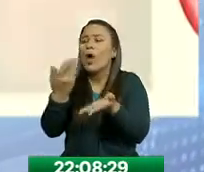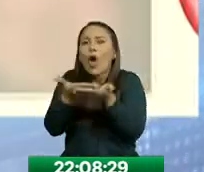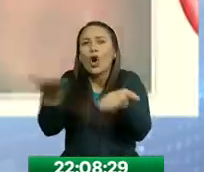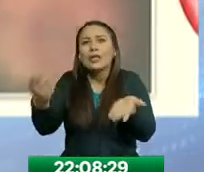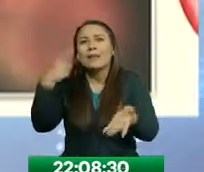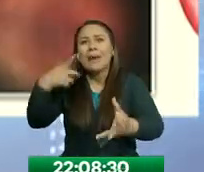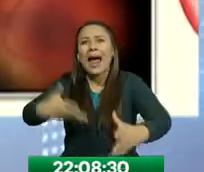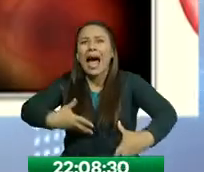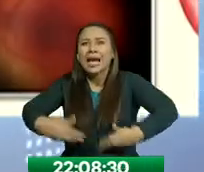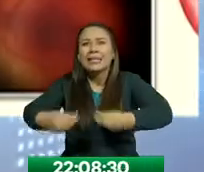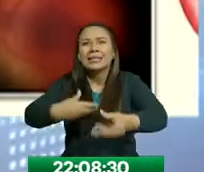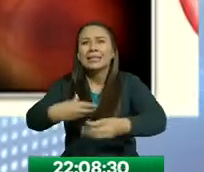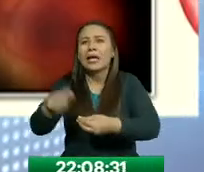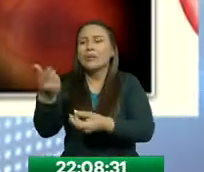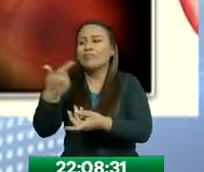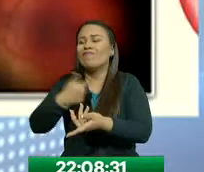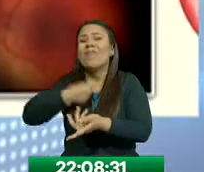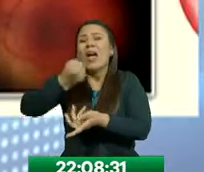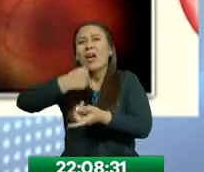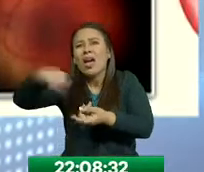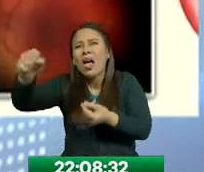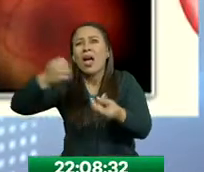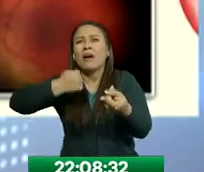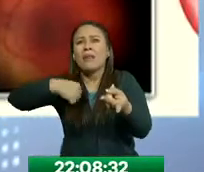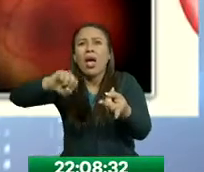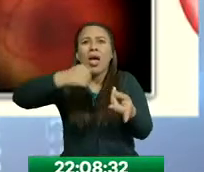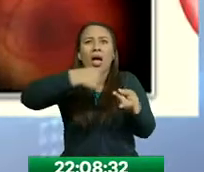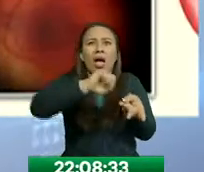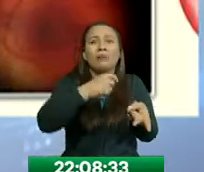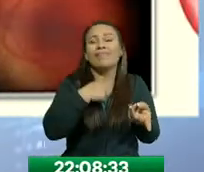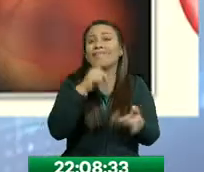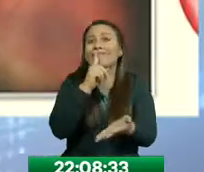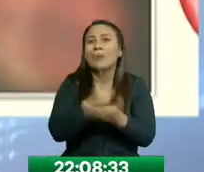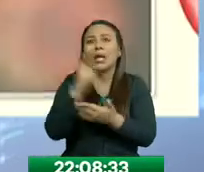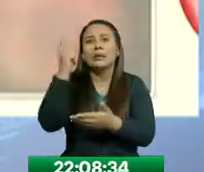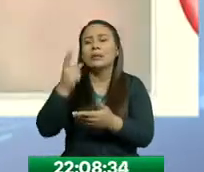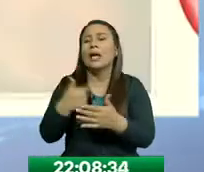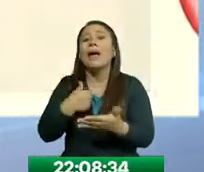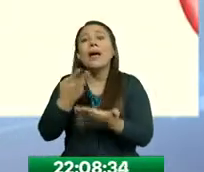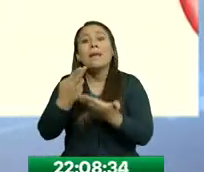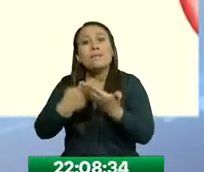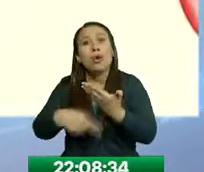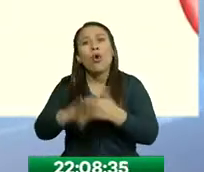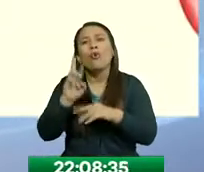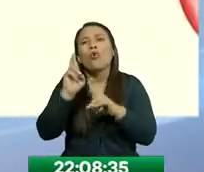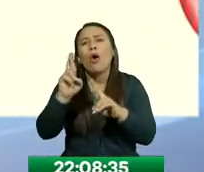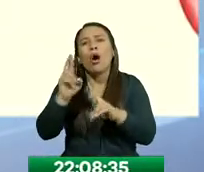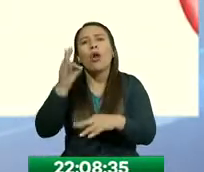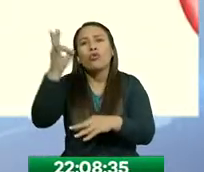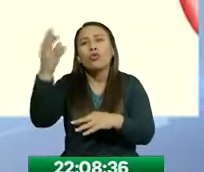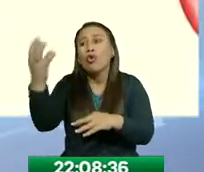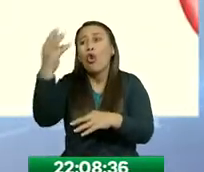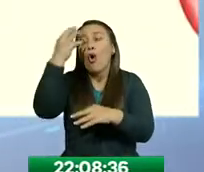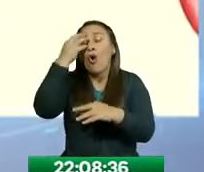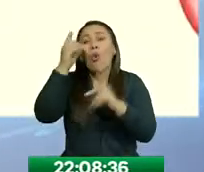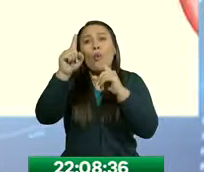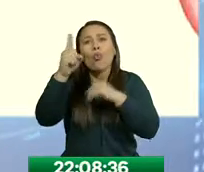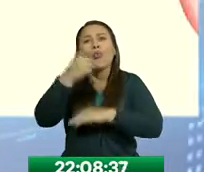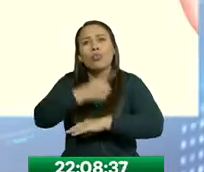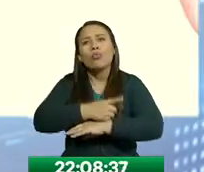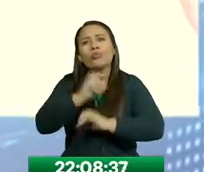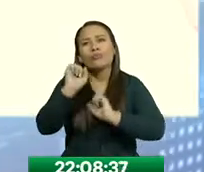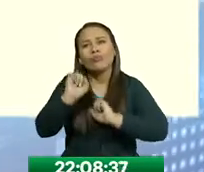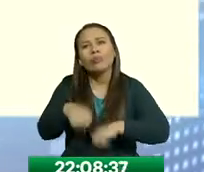los gastos de lo que uno viaja a Medellín. Mi anhelo es que mi hijo se quede con su ojito y que pueda